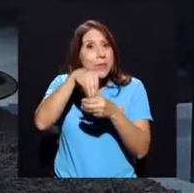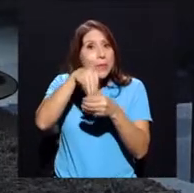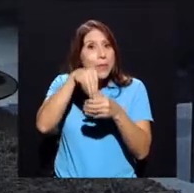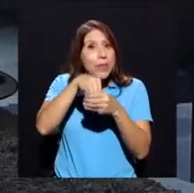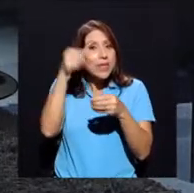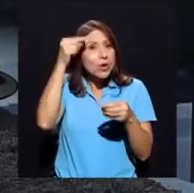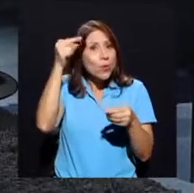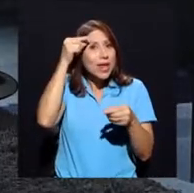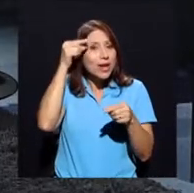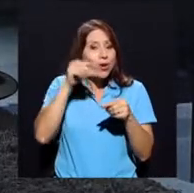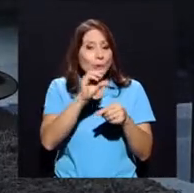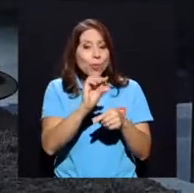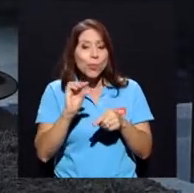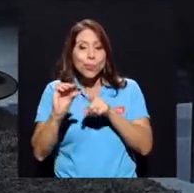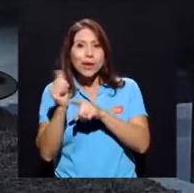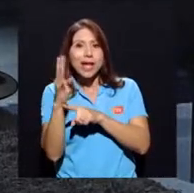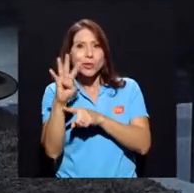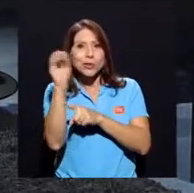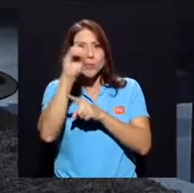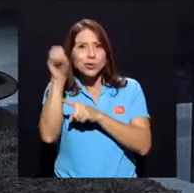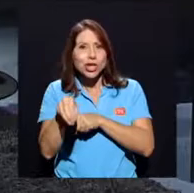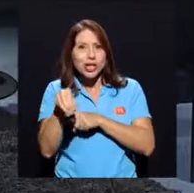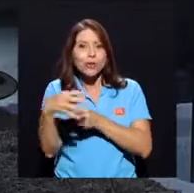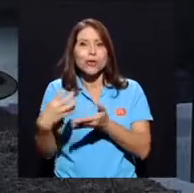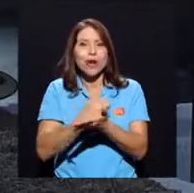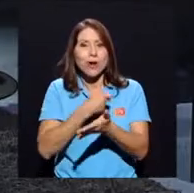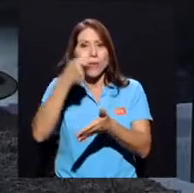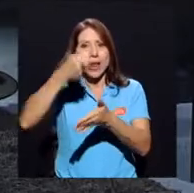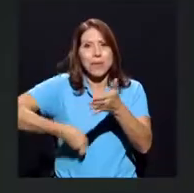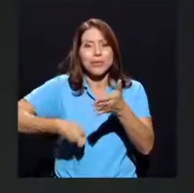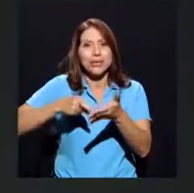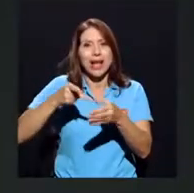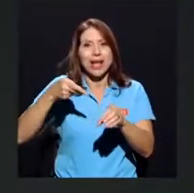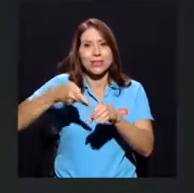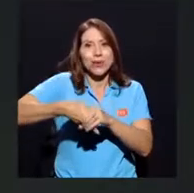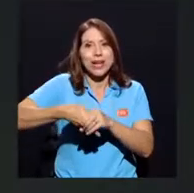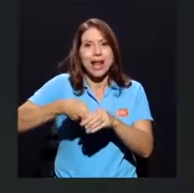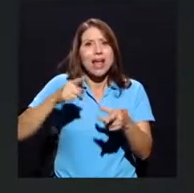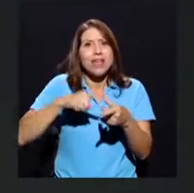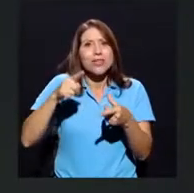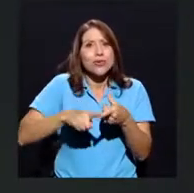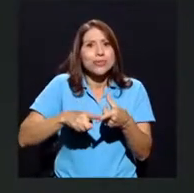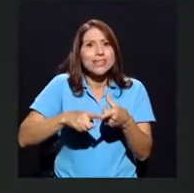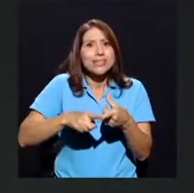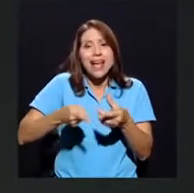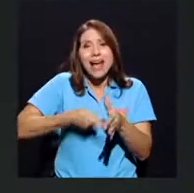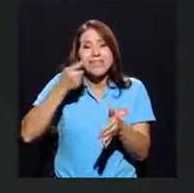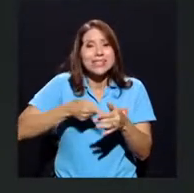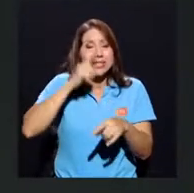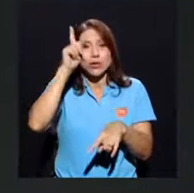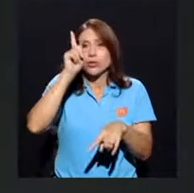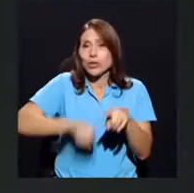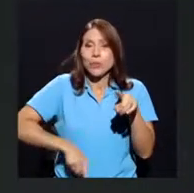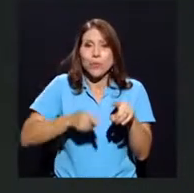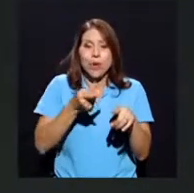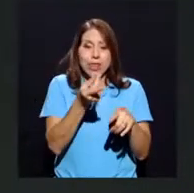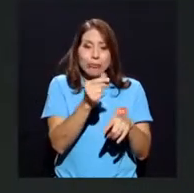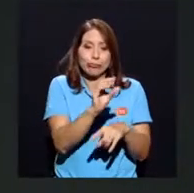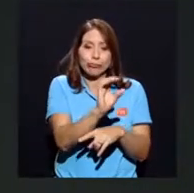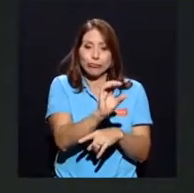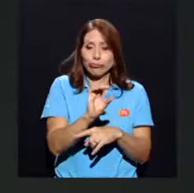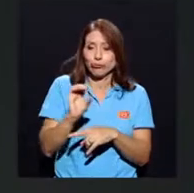por ciento es precisamente el impuesto que se corre gasolina entonces muchas veces no puede hacer una transferencia en la totalidad de lo que el